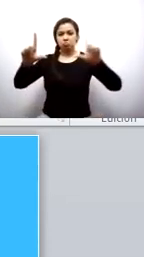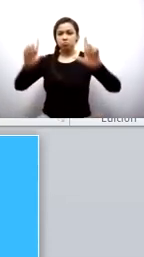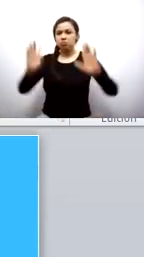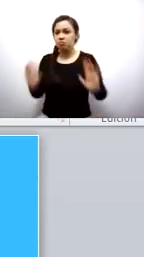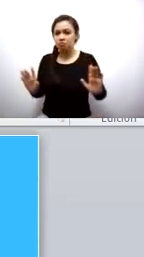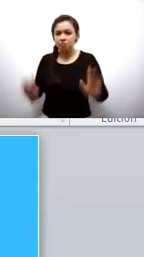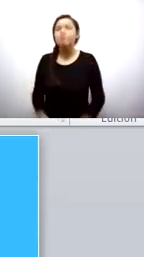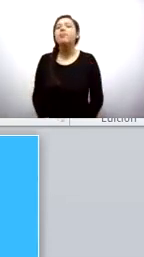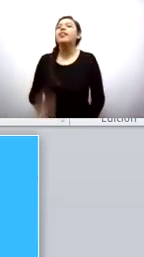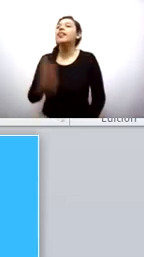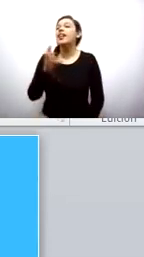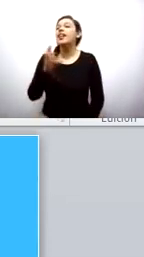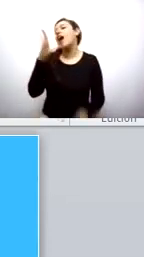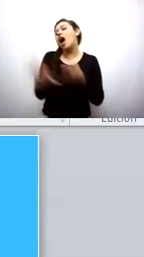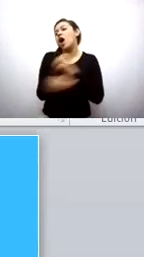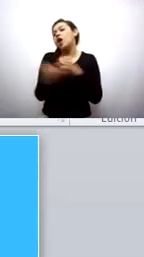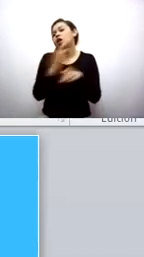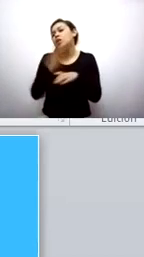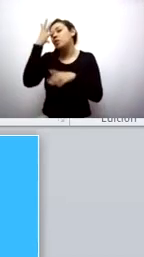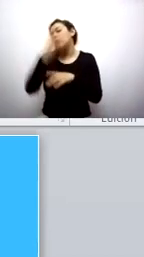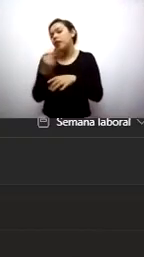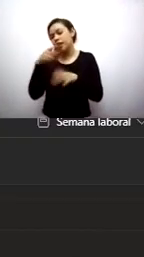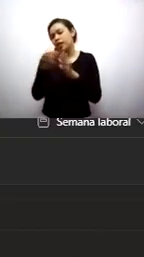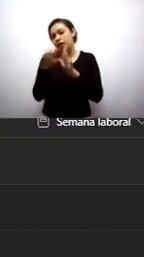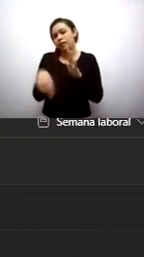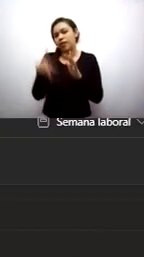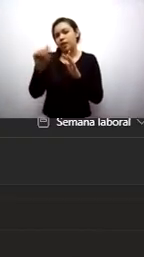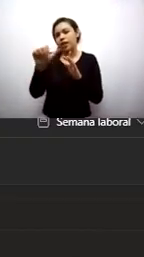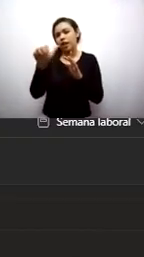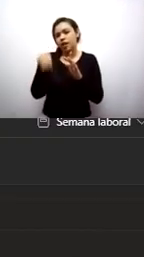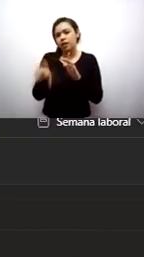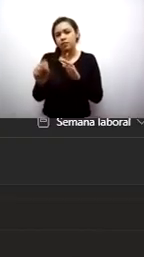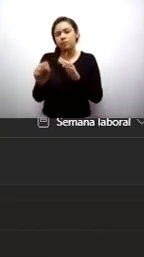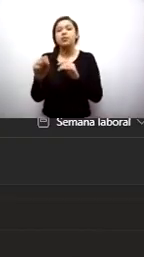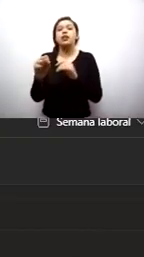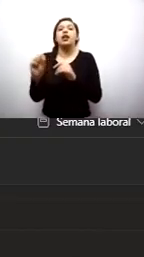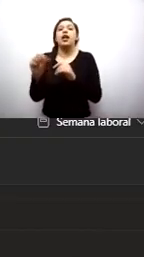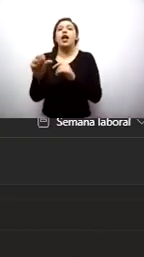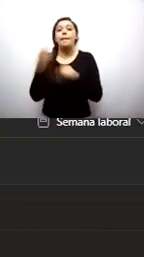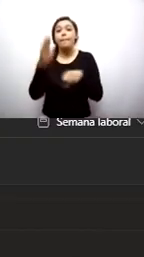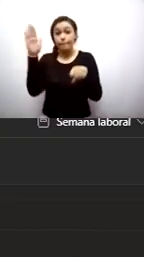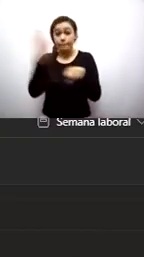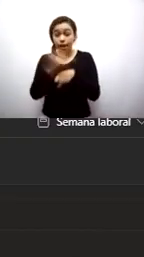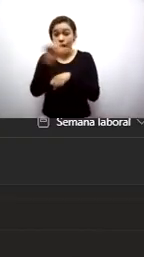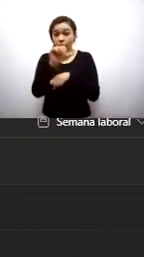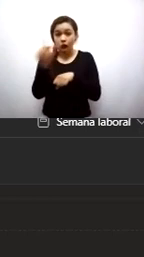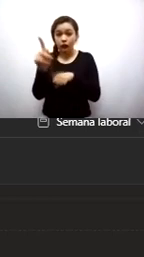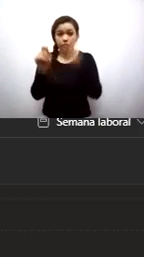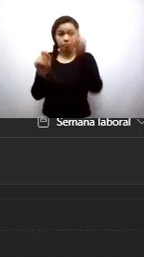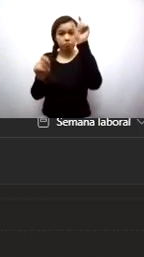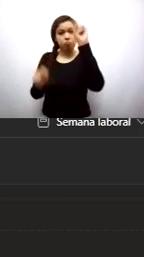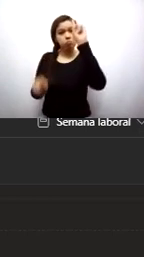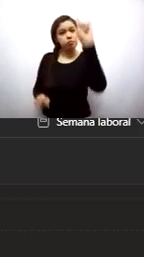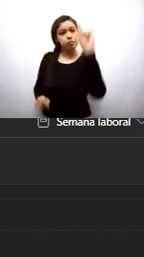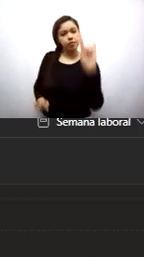Esa es otra de las bondades, por ejemplo, de Teams. Podemos agregar más aplicaciones en este lado, ya de acuerdo a